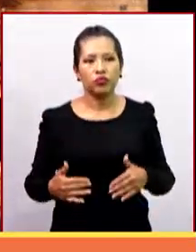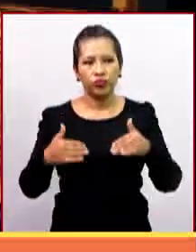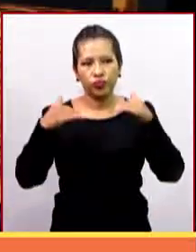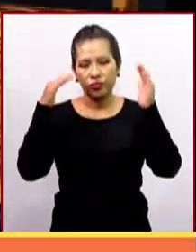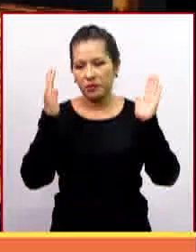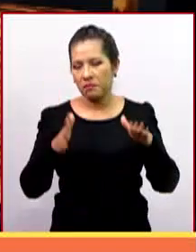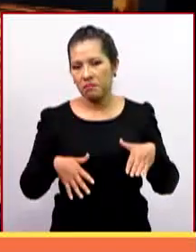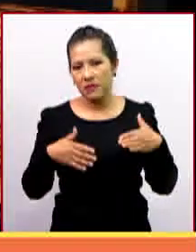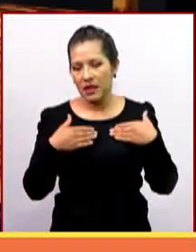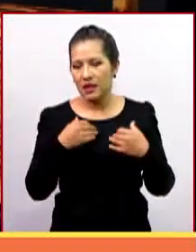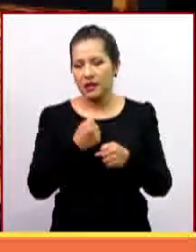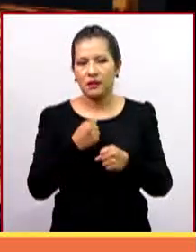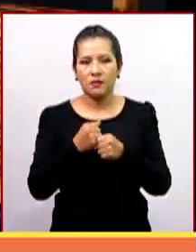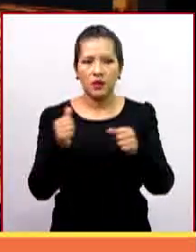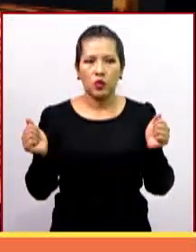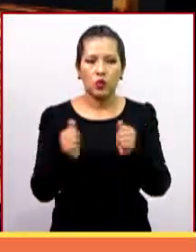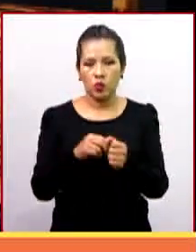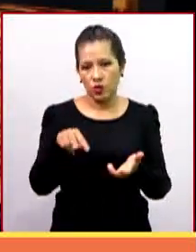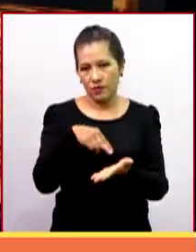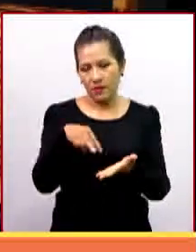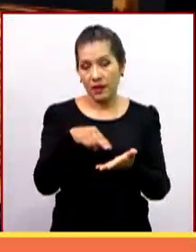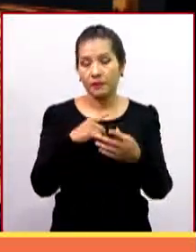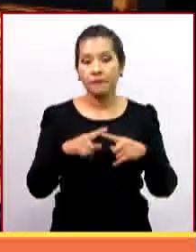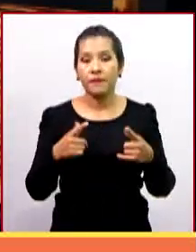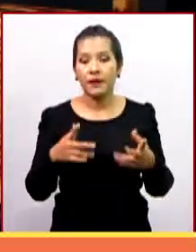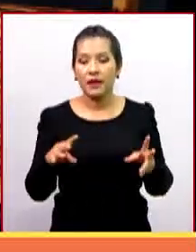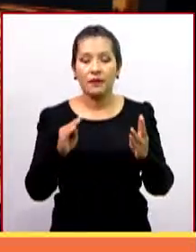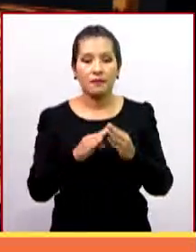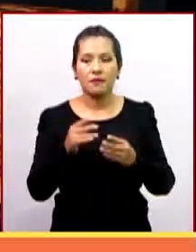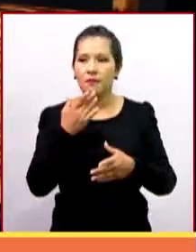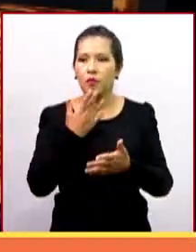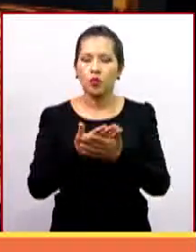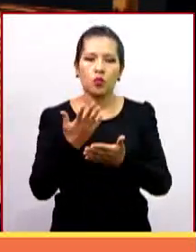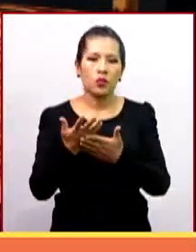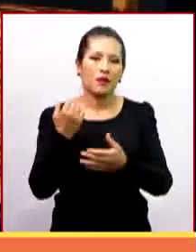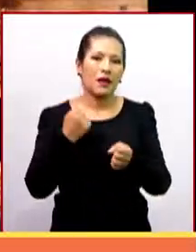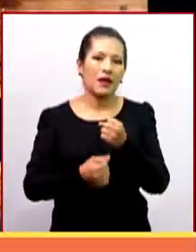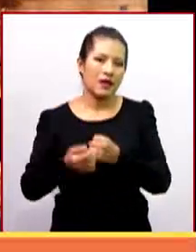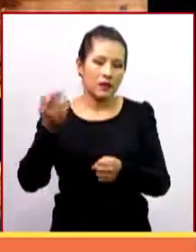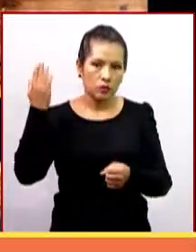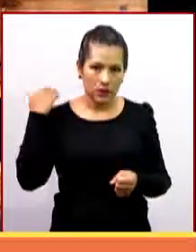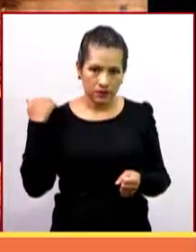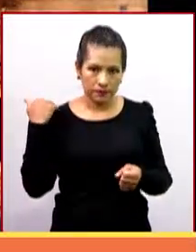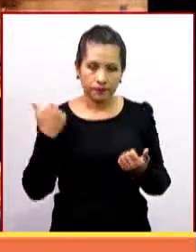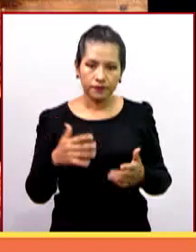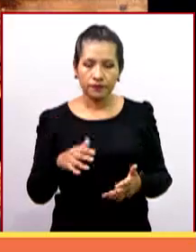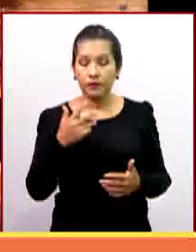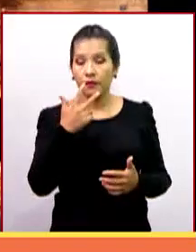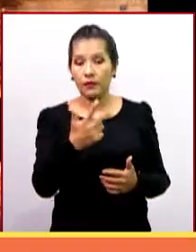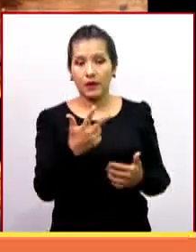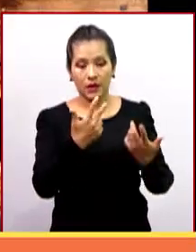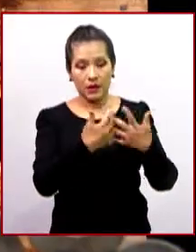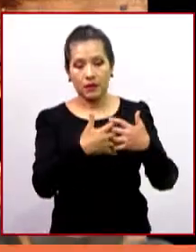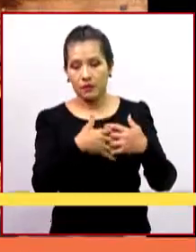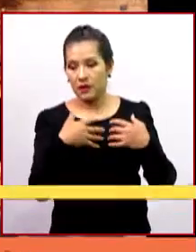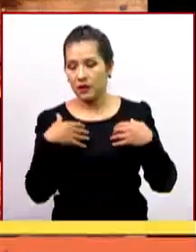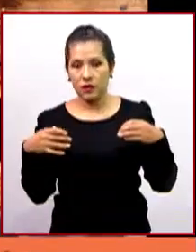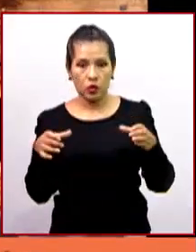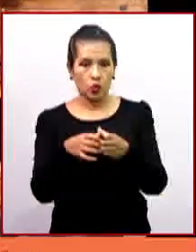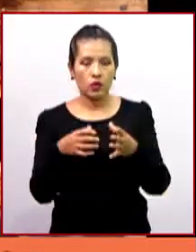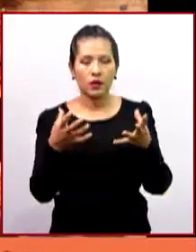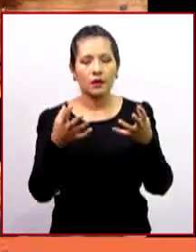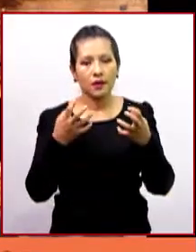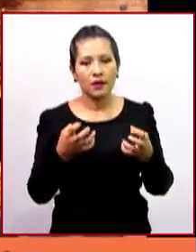juntas en danza, pero ha confluido un poco la propuesta del año pasado, las tres compañías queríamos sacar